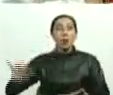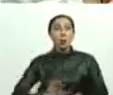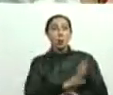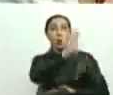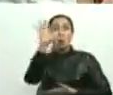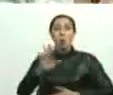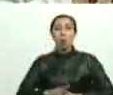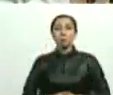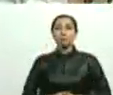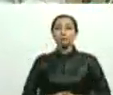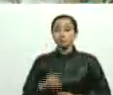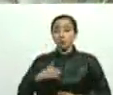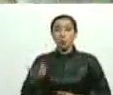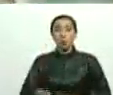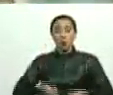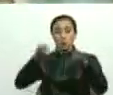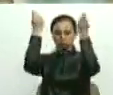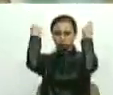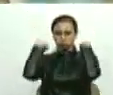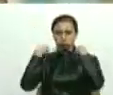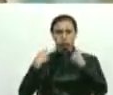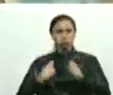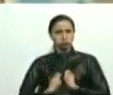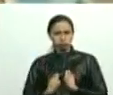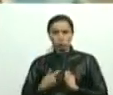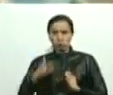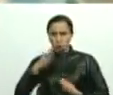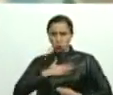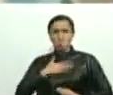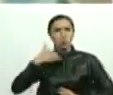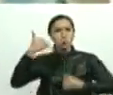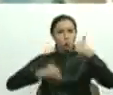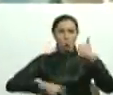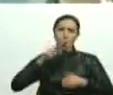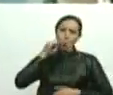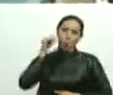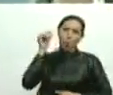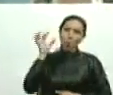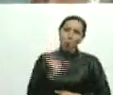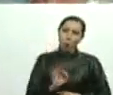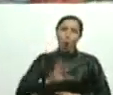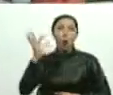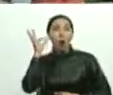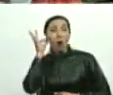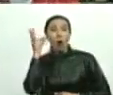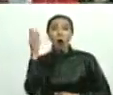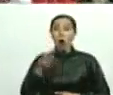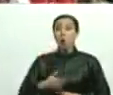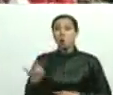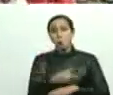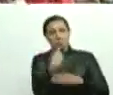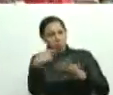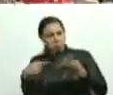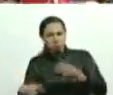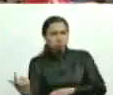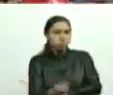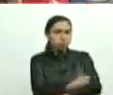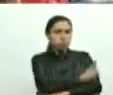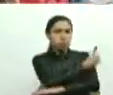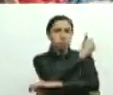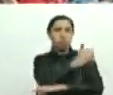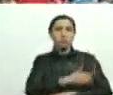que recibí la designación como precandidato o precandidata a gobernador, alcalde, concejal, lista,